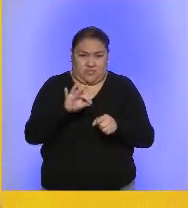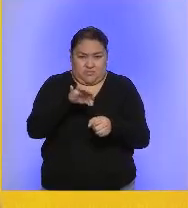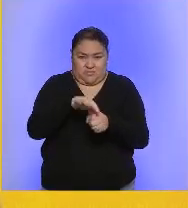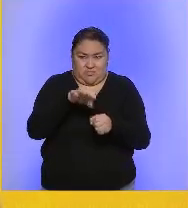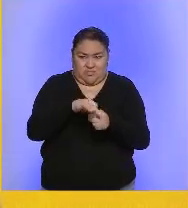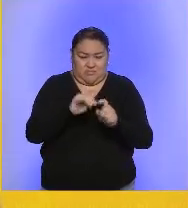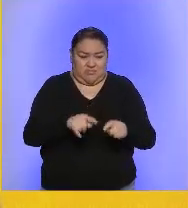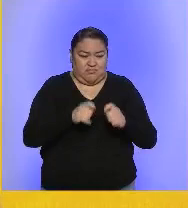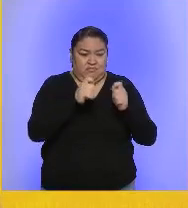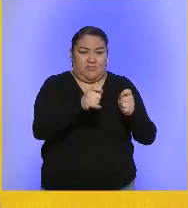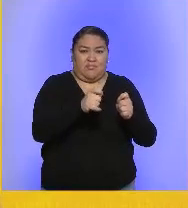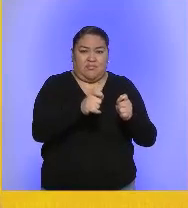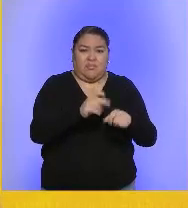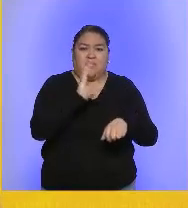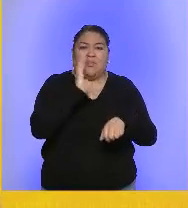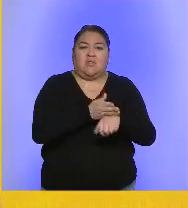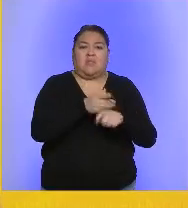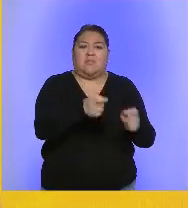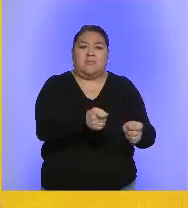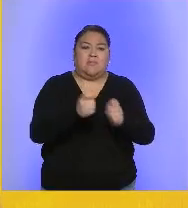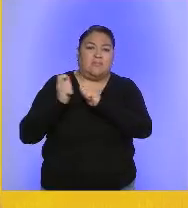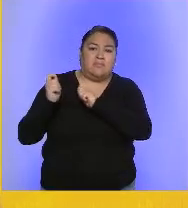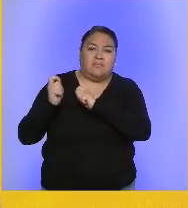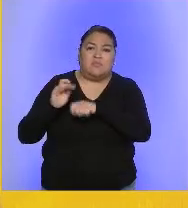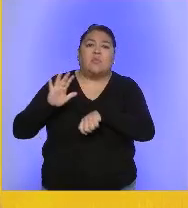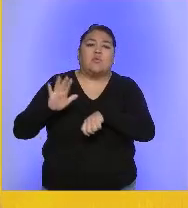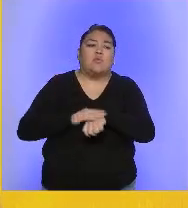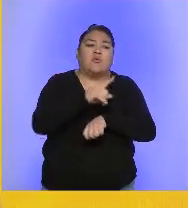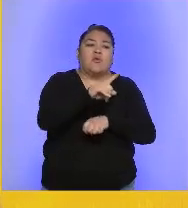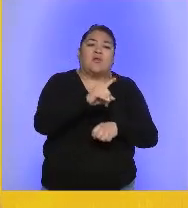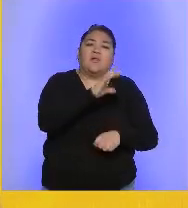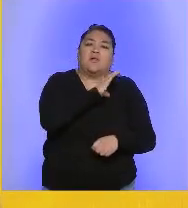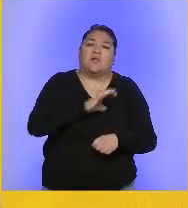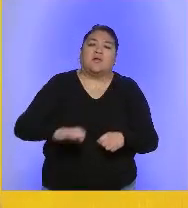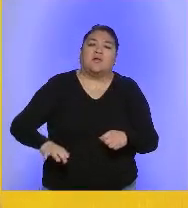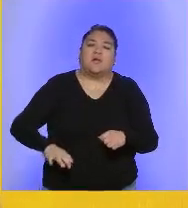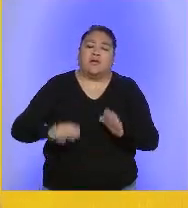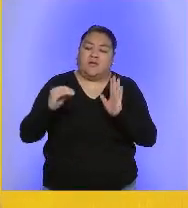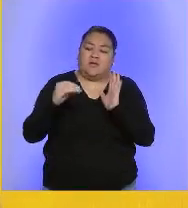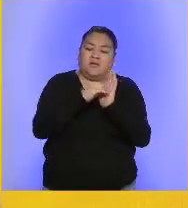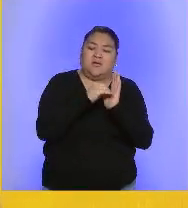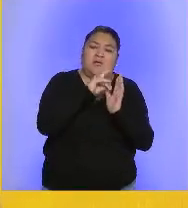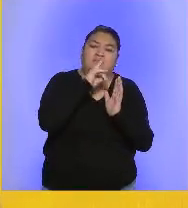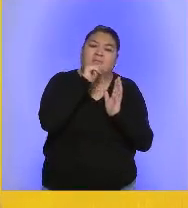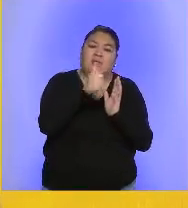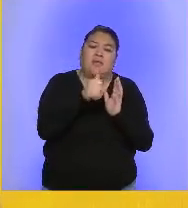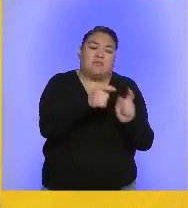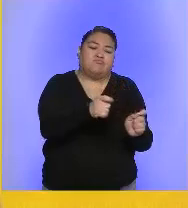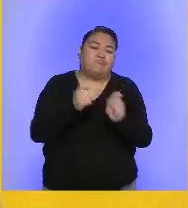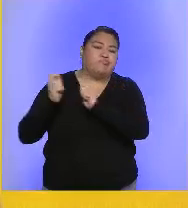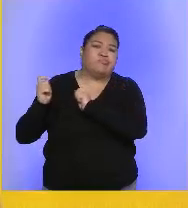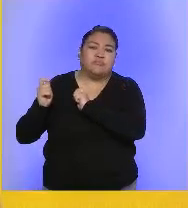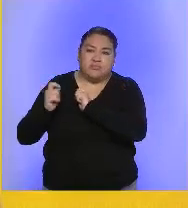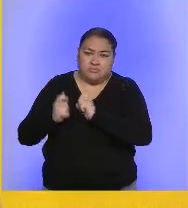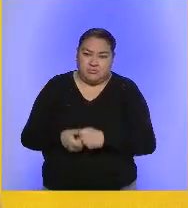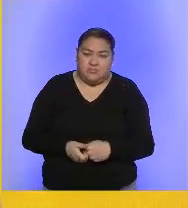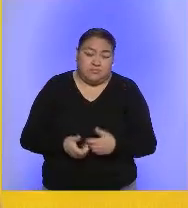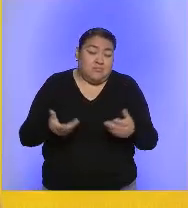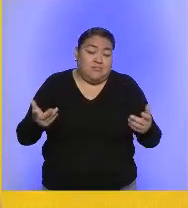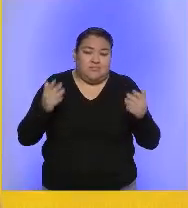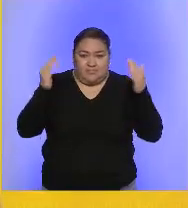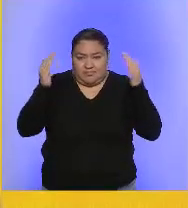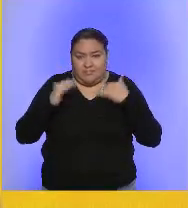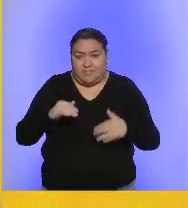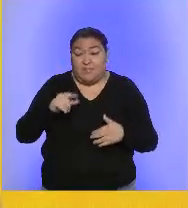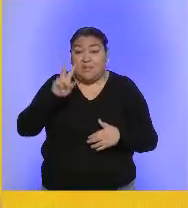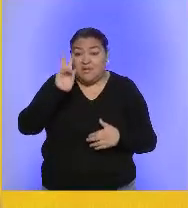candidatura por no haber registrado un candidato migrante. Sin duda, otra experiencia, y con esto voy finalizando,